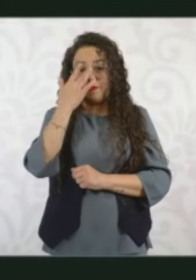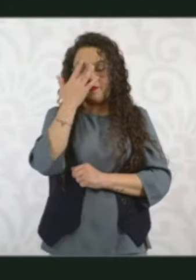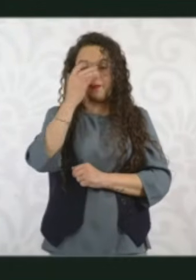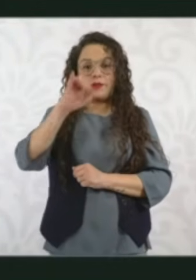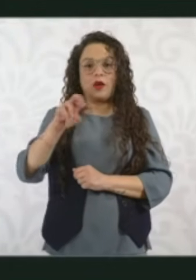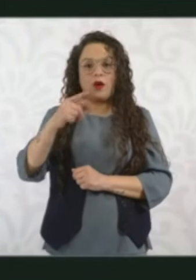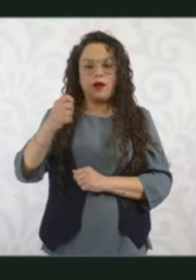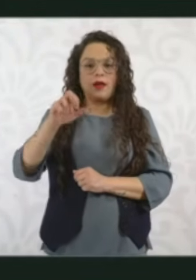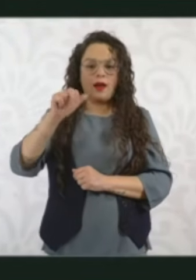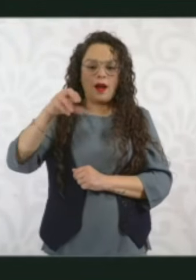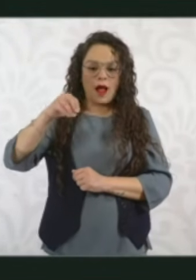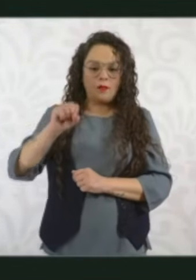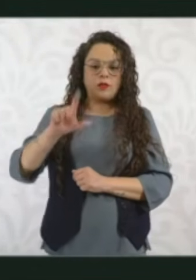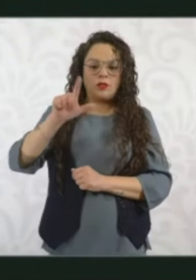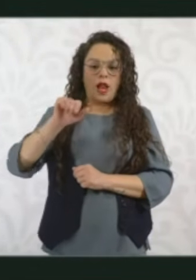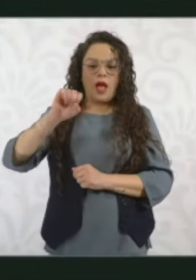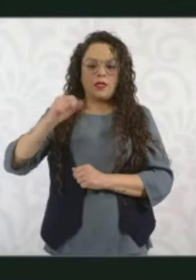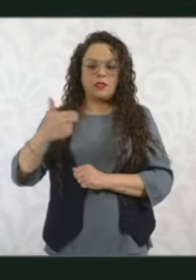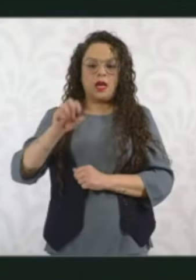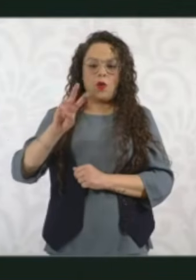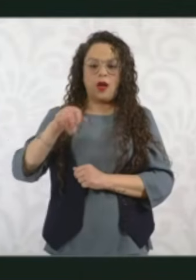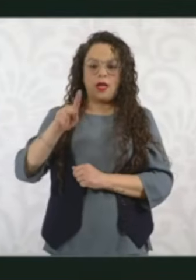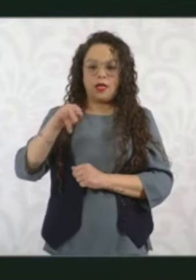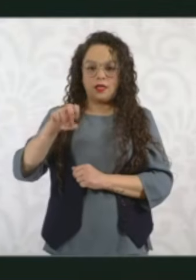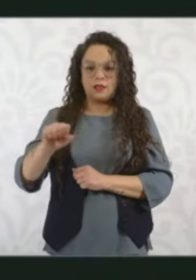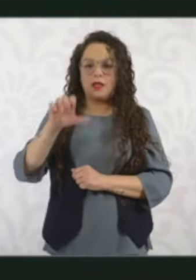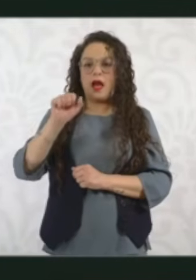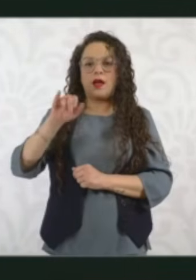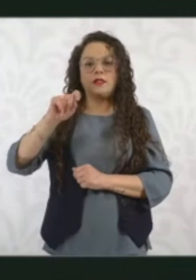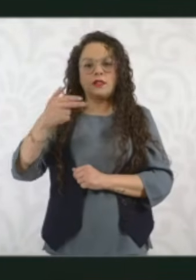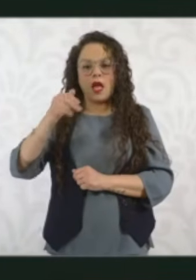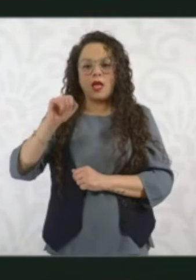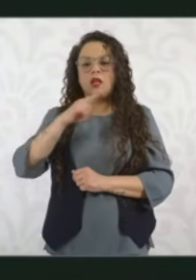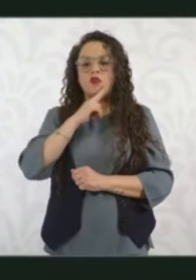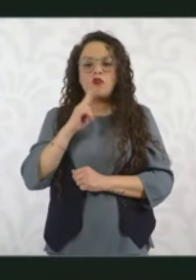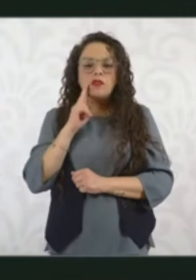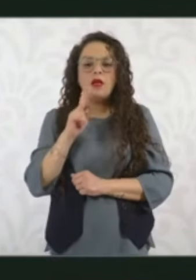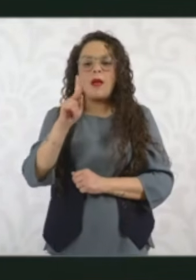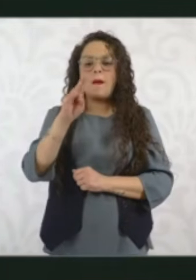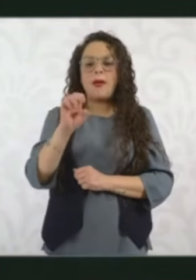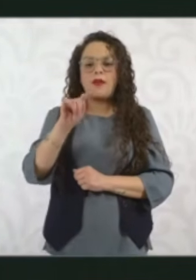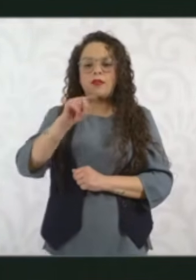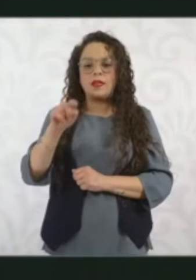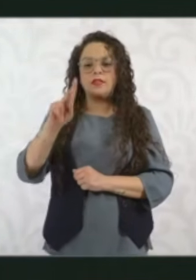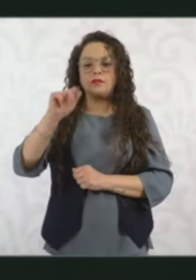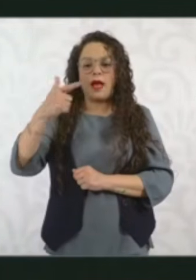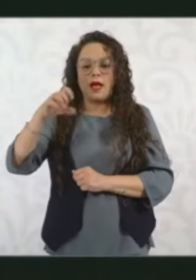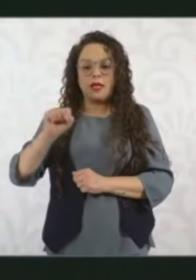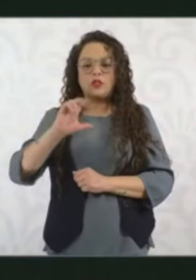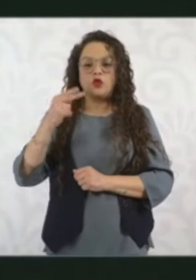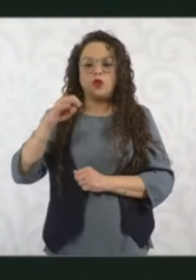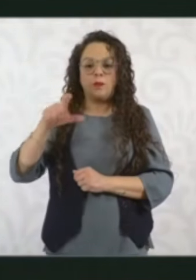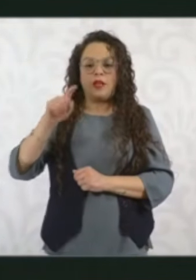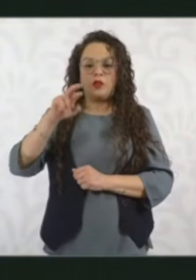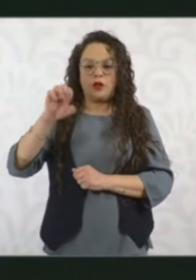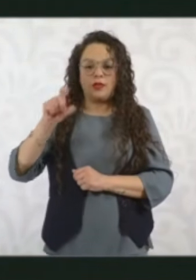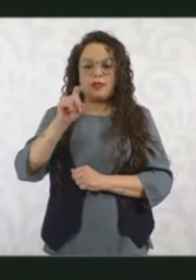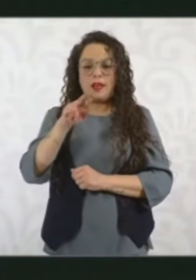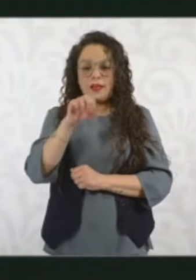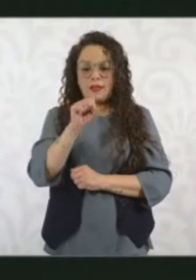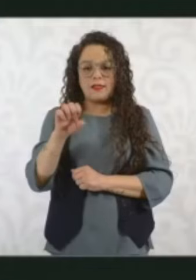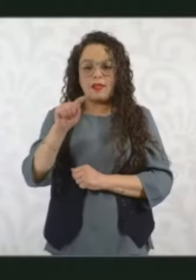Laisha Wilkins, Aristegui Noticias, Beatriz Pajés, Chumel Torres, Denise Dresser,